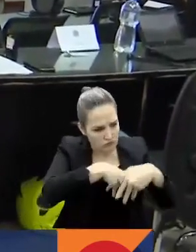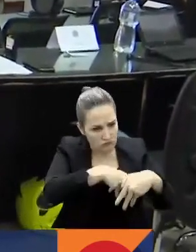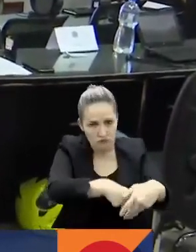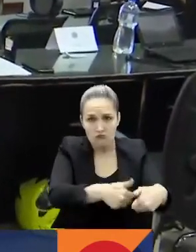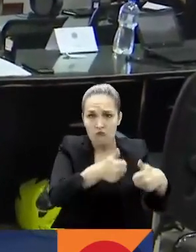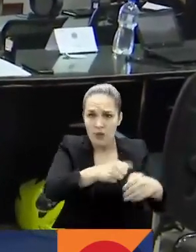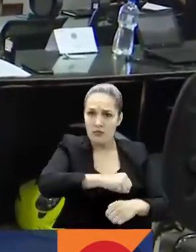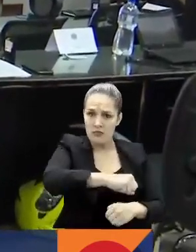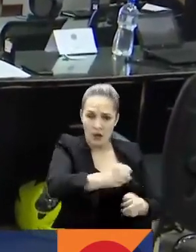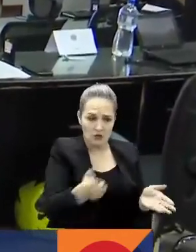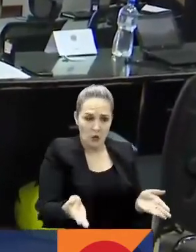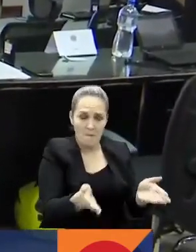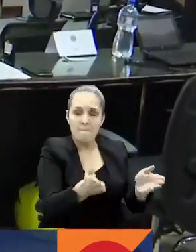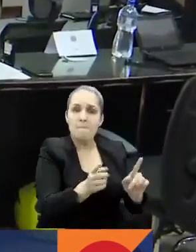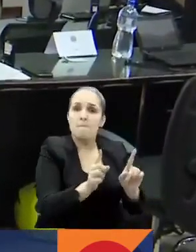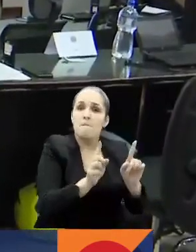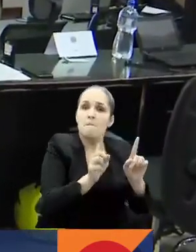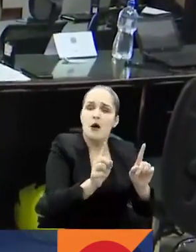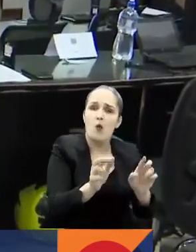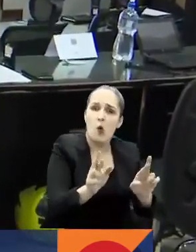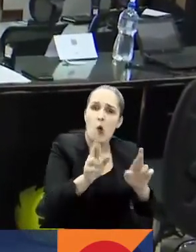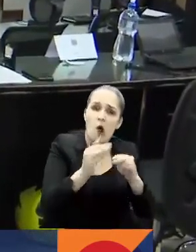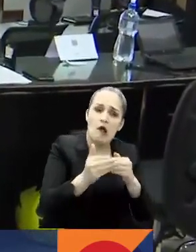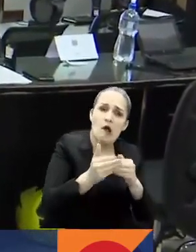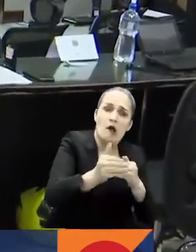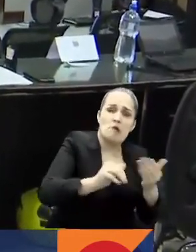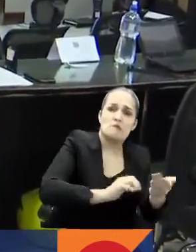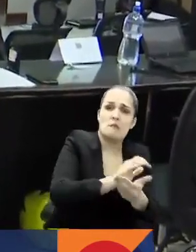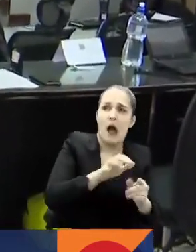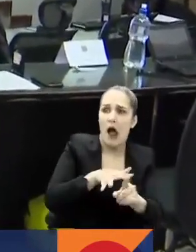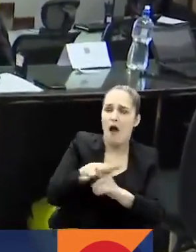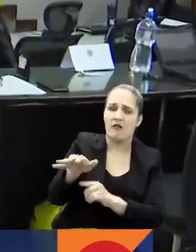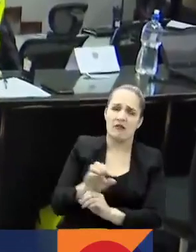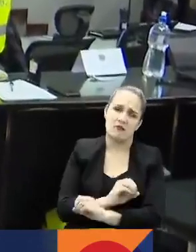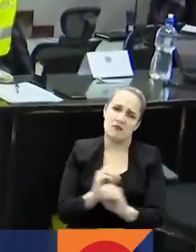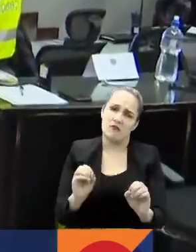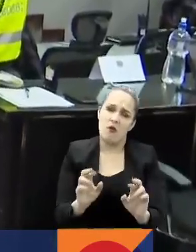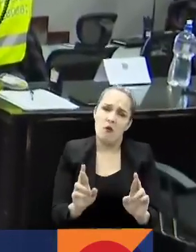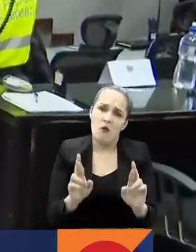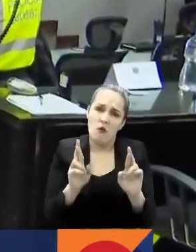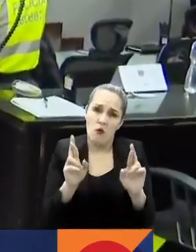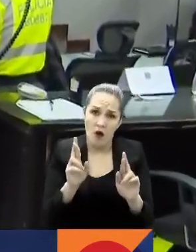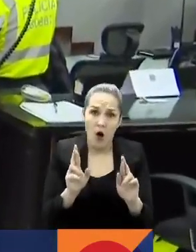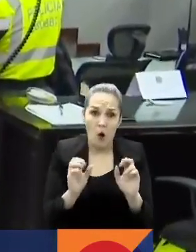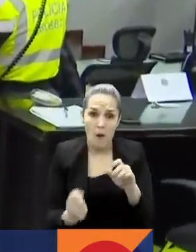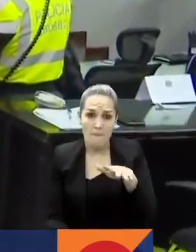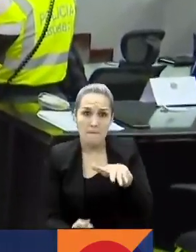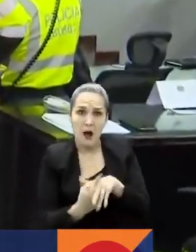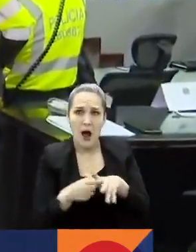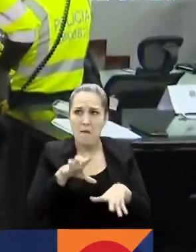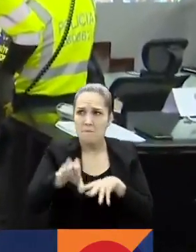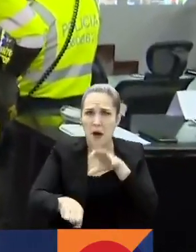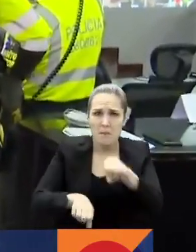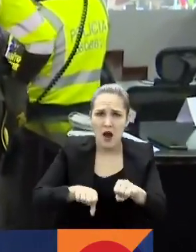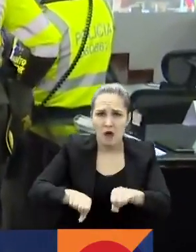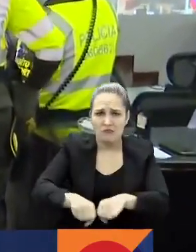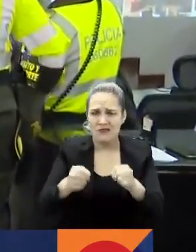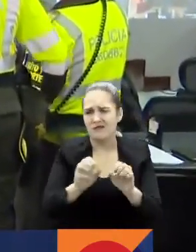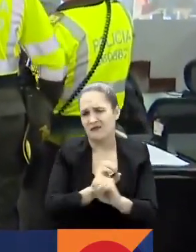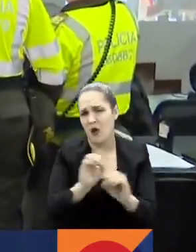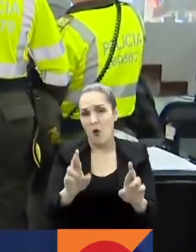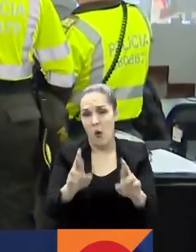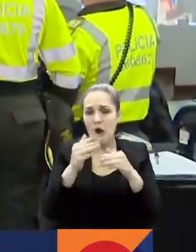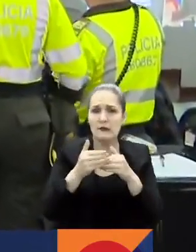sin interferir, digamos, en la normalidad de la ciudad y mucho menos que se presenten en situación de vandalismo. ¿Y cuáles son esos